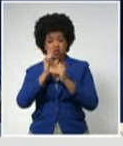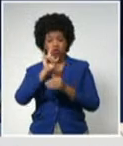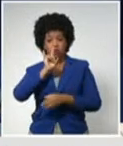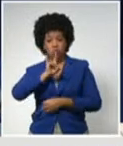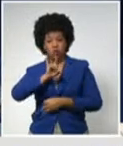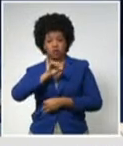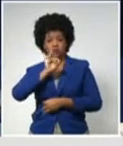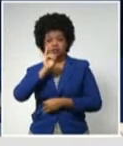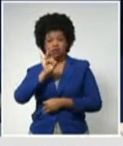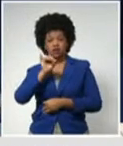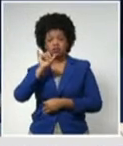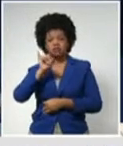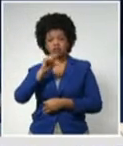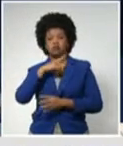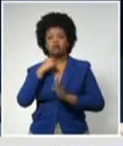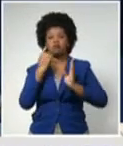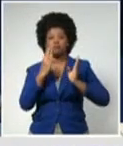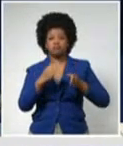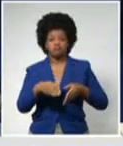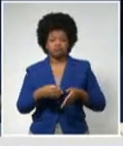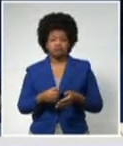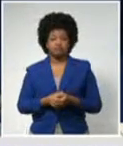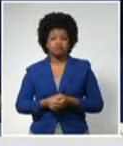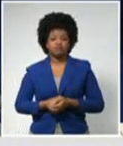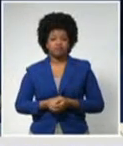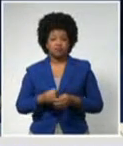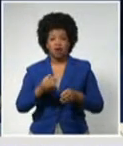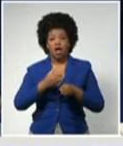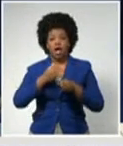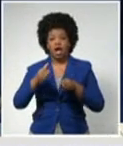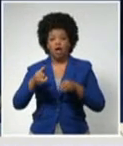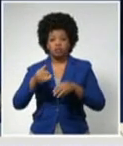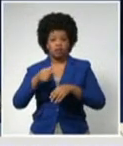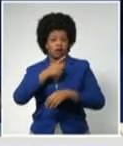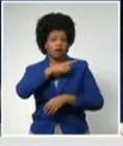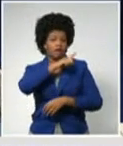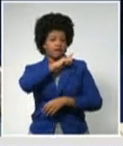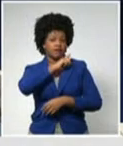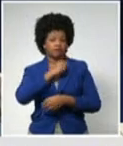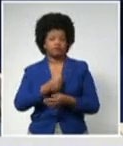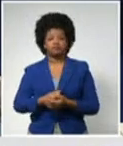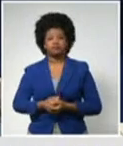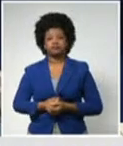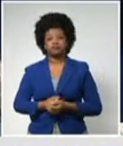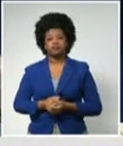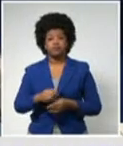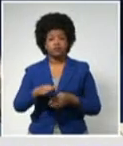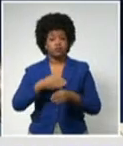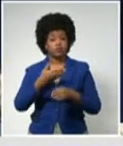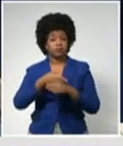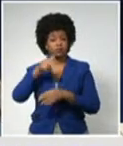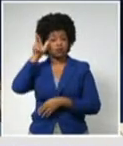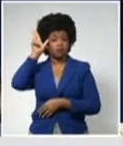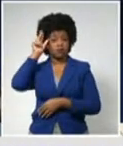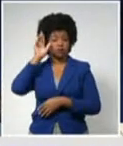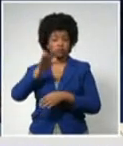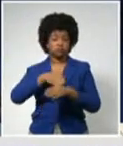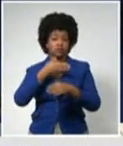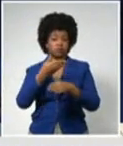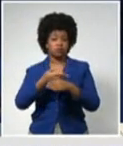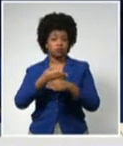49.976 fallecidos hasta el día de ayer. Después le sigue Perú, después le sigue